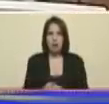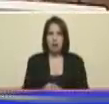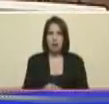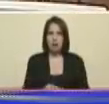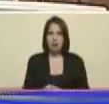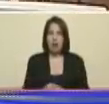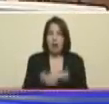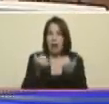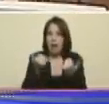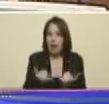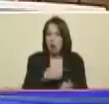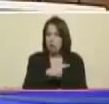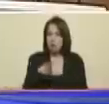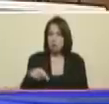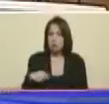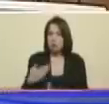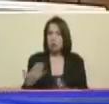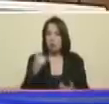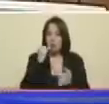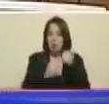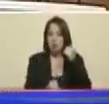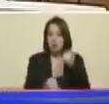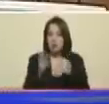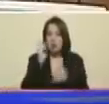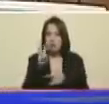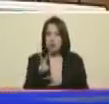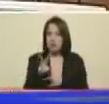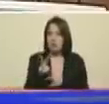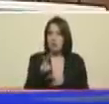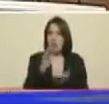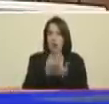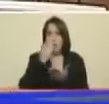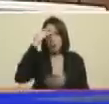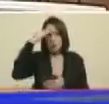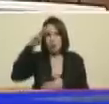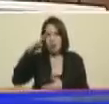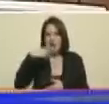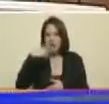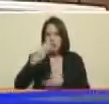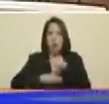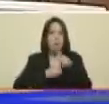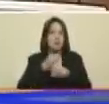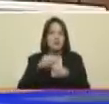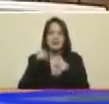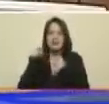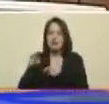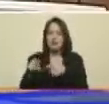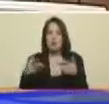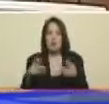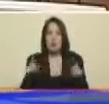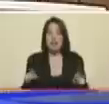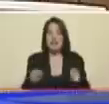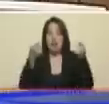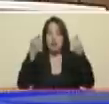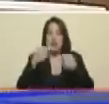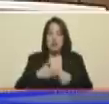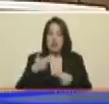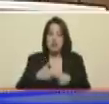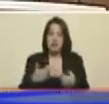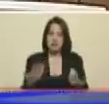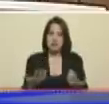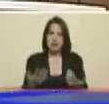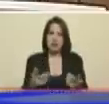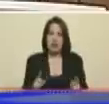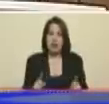Y ahora nosotros con... La última vez que lo vi en La Habana, siempre le preguntaba a Lee, ¿cómo hiciste tú para recuperar PDVSA,